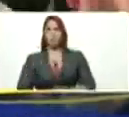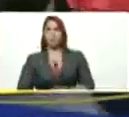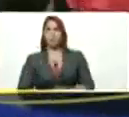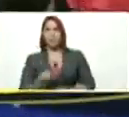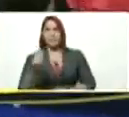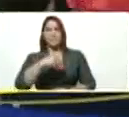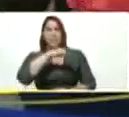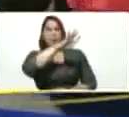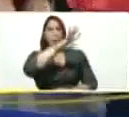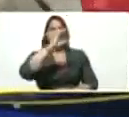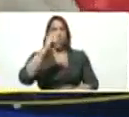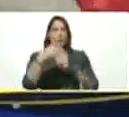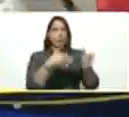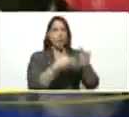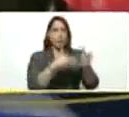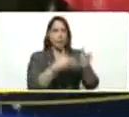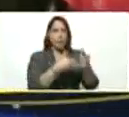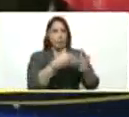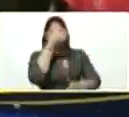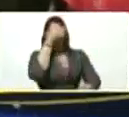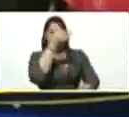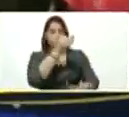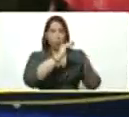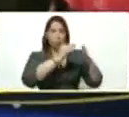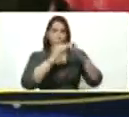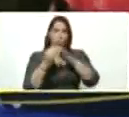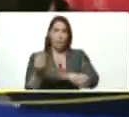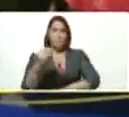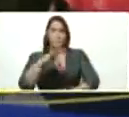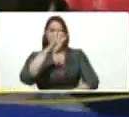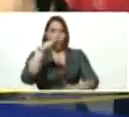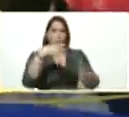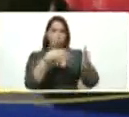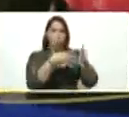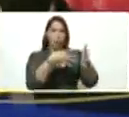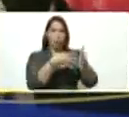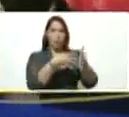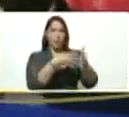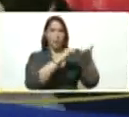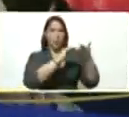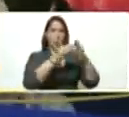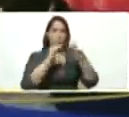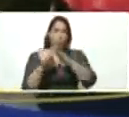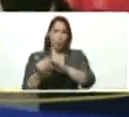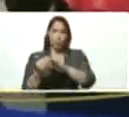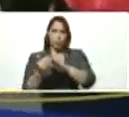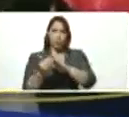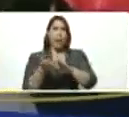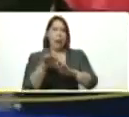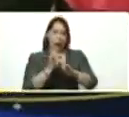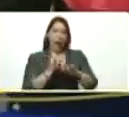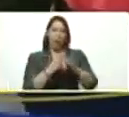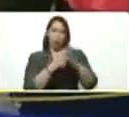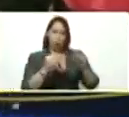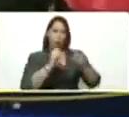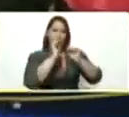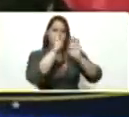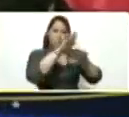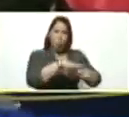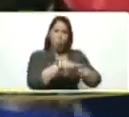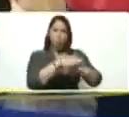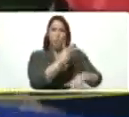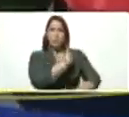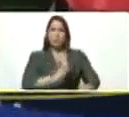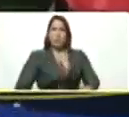más de 40.000 consejos comunales, más de 4.000 comunas, cuenten con todo el compromiso del presidente